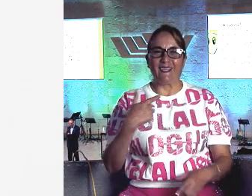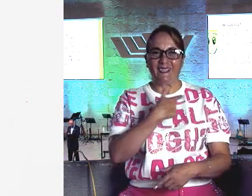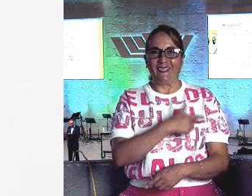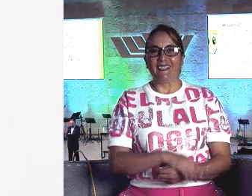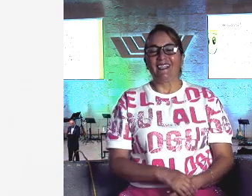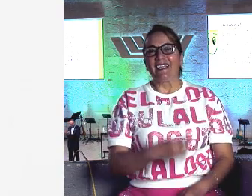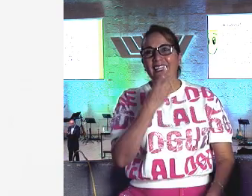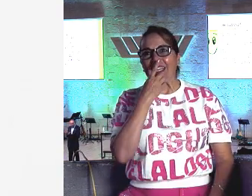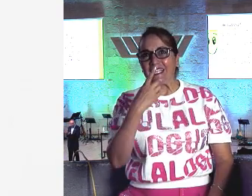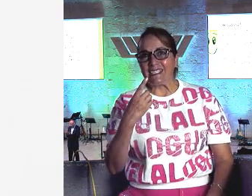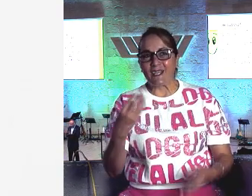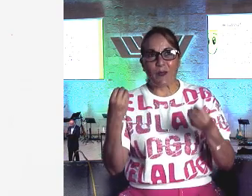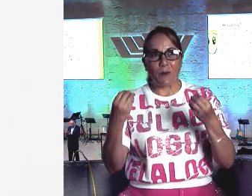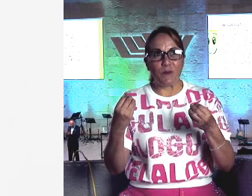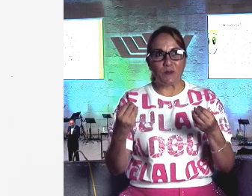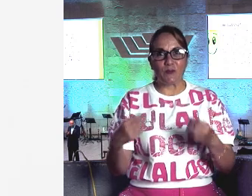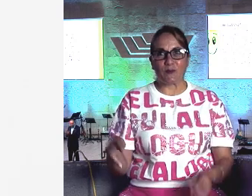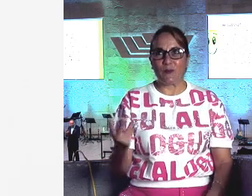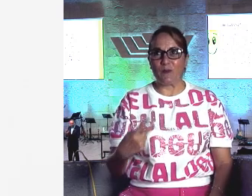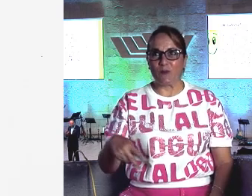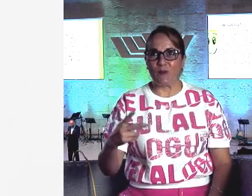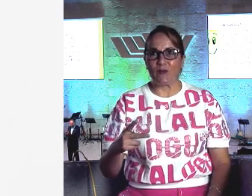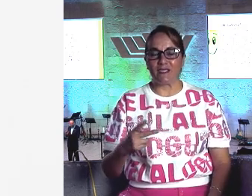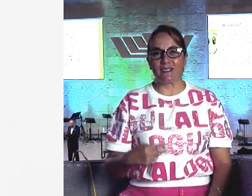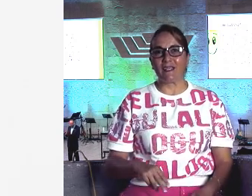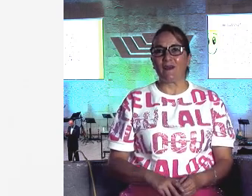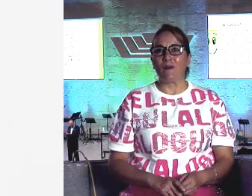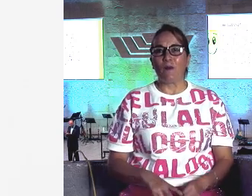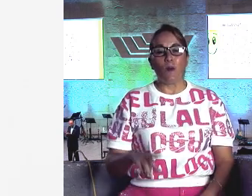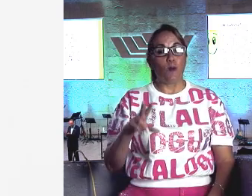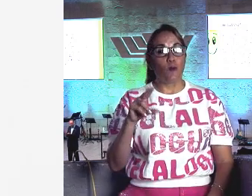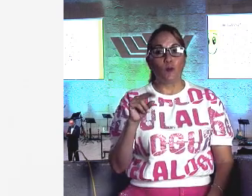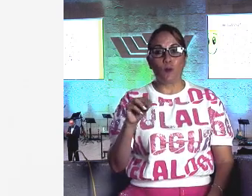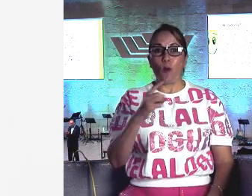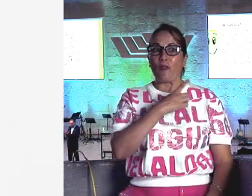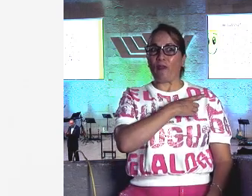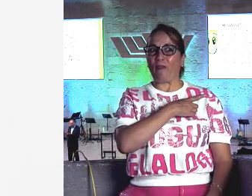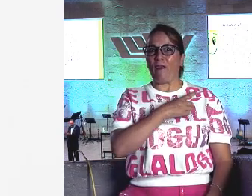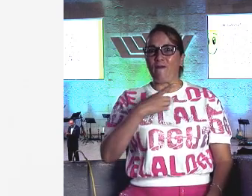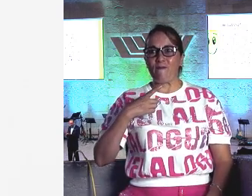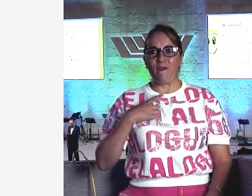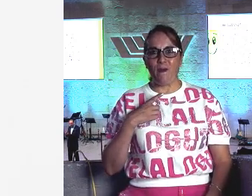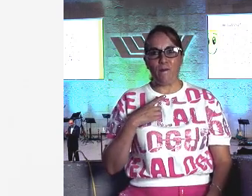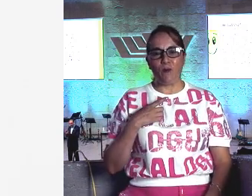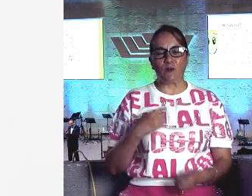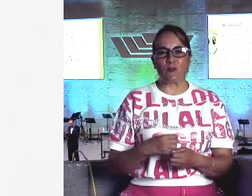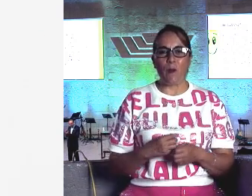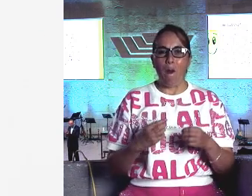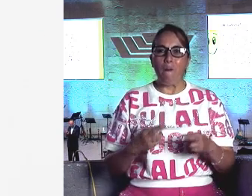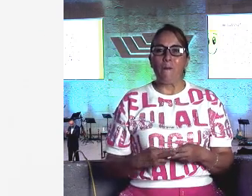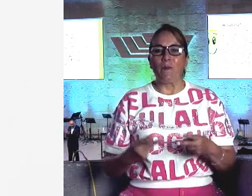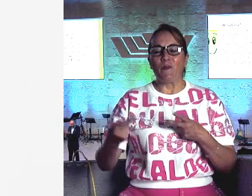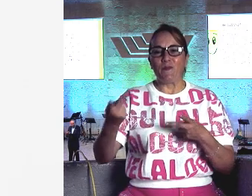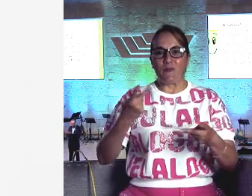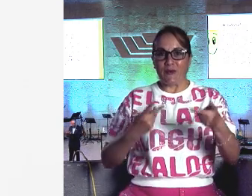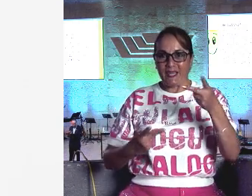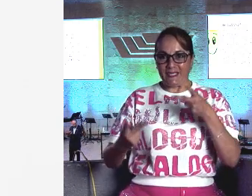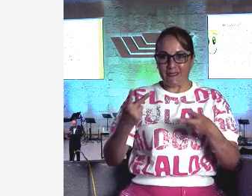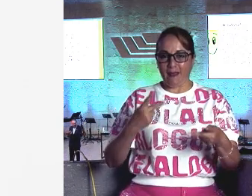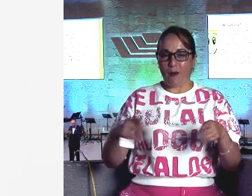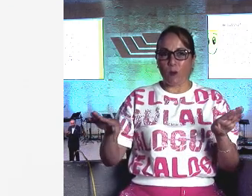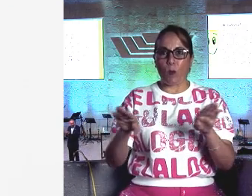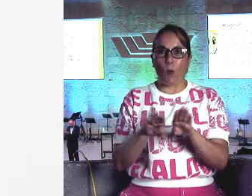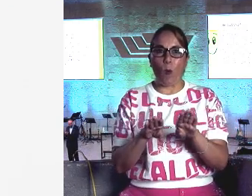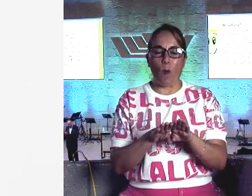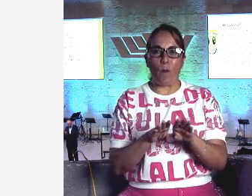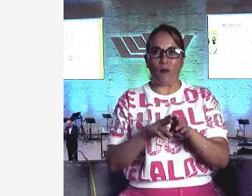pueblo que viva contigo, no te portarás con él como un prestamista ni le cobrarás intereses. Si recibes como prenda